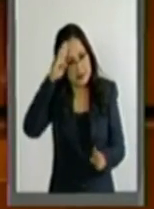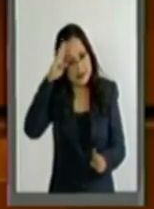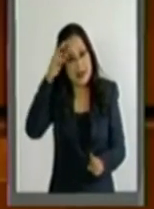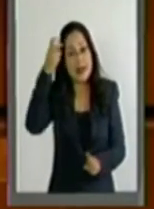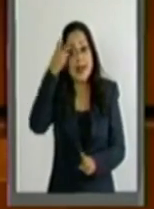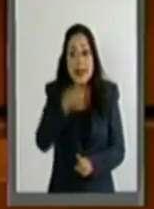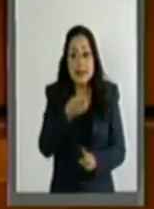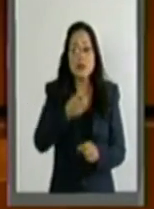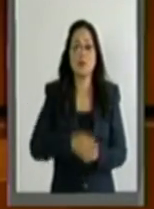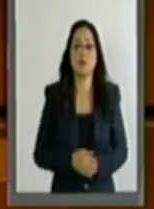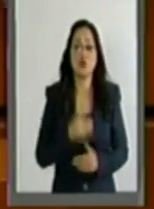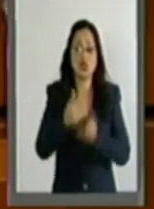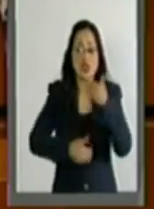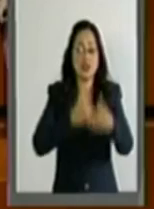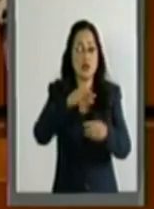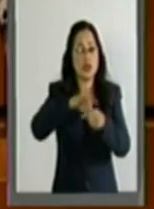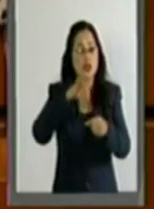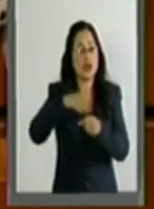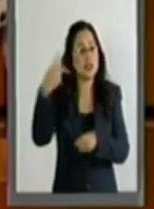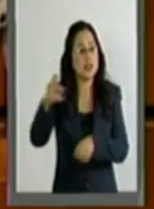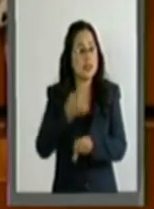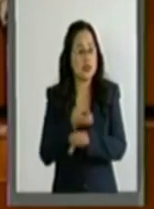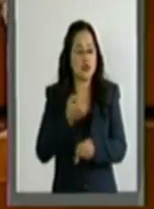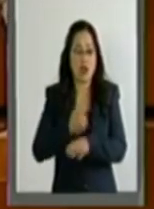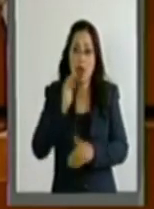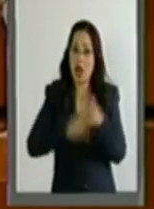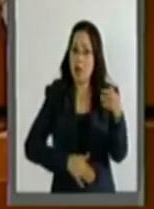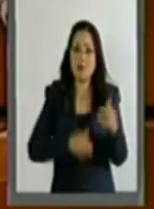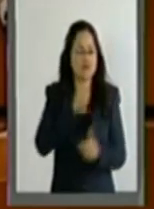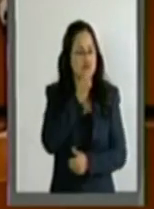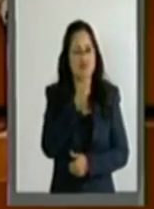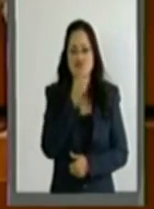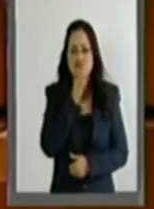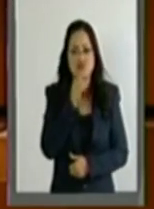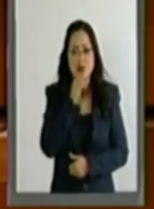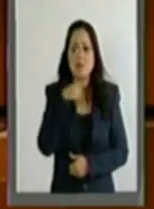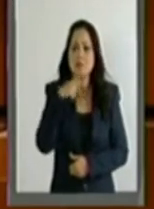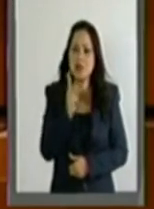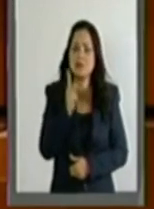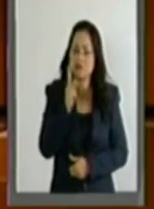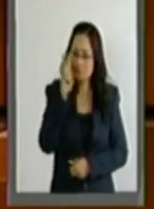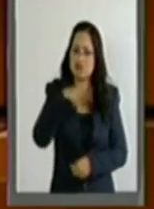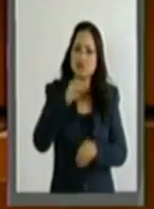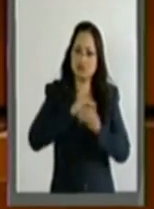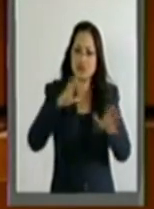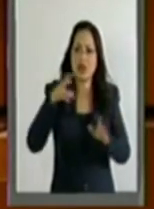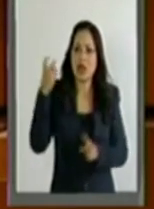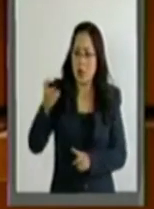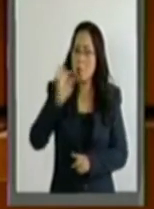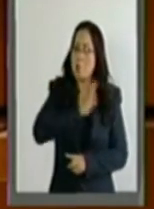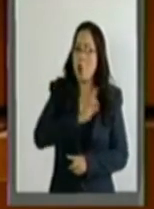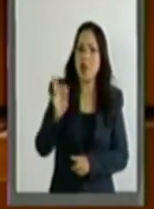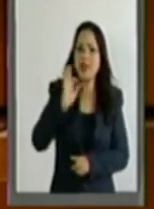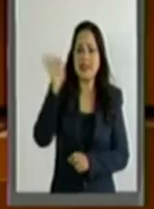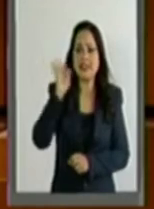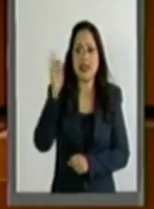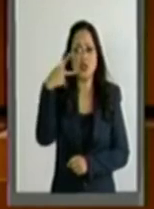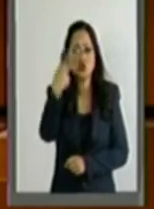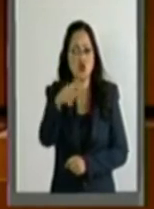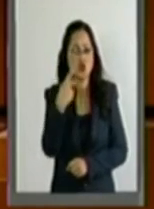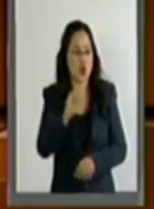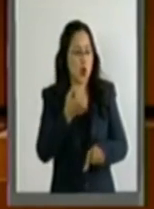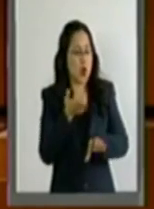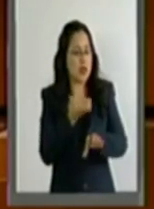El proceso electoral en Estados Unidos obviamente no ha concluido, pero ciertamente Trump puede ser presidente de la República, de